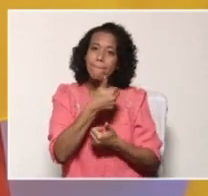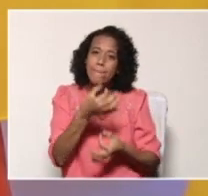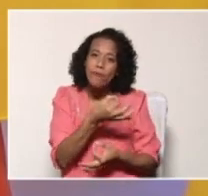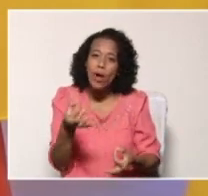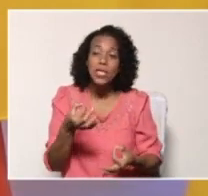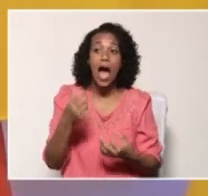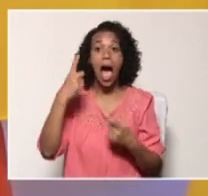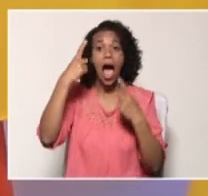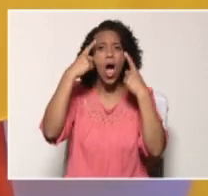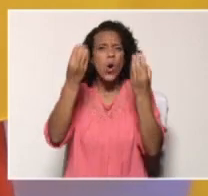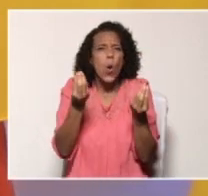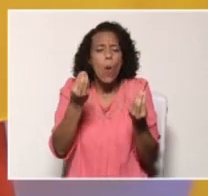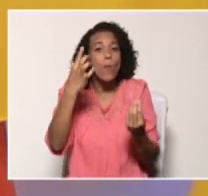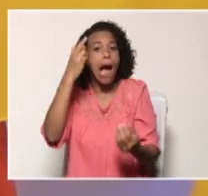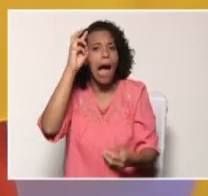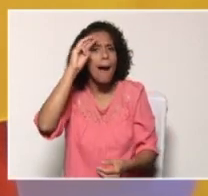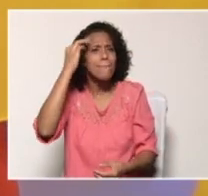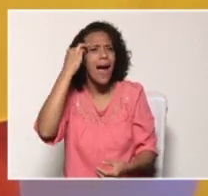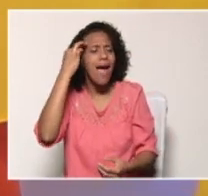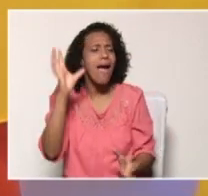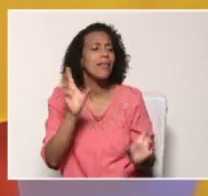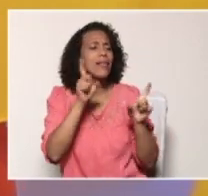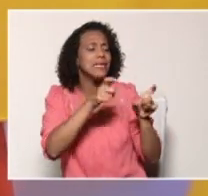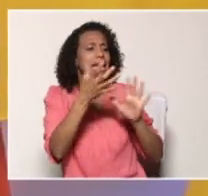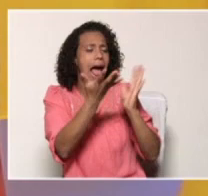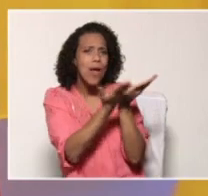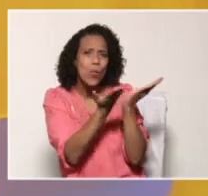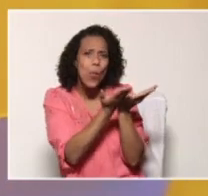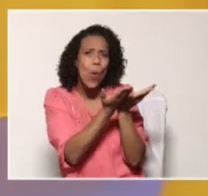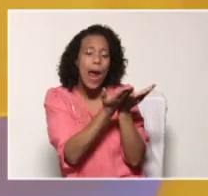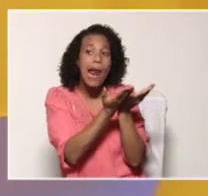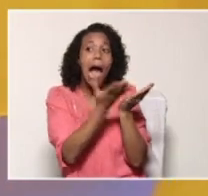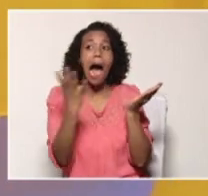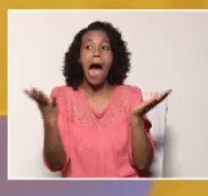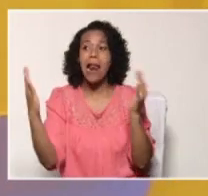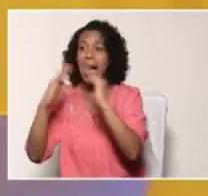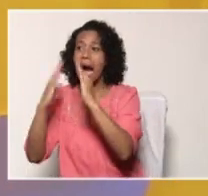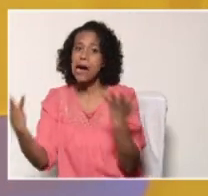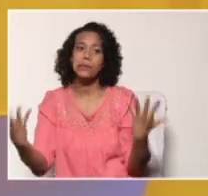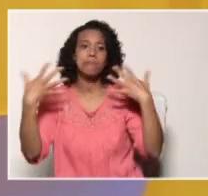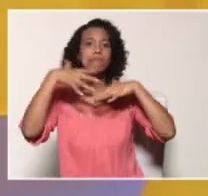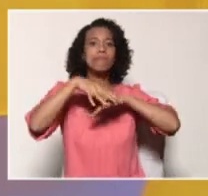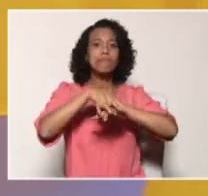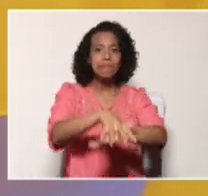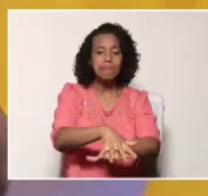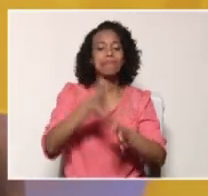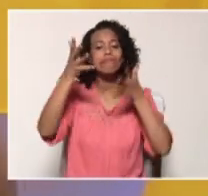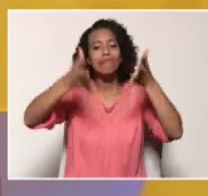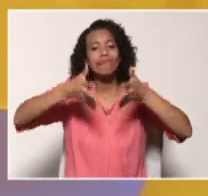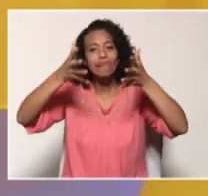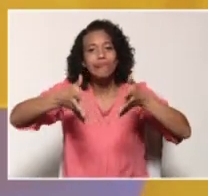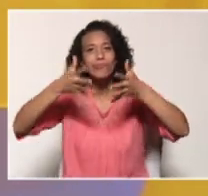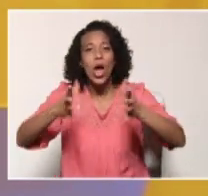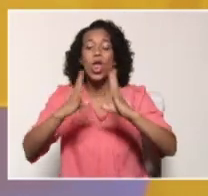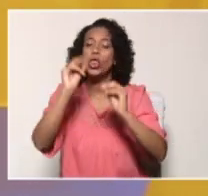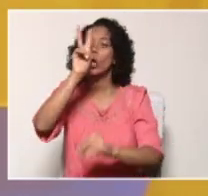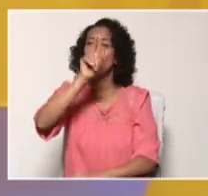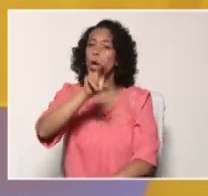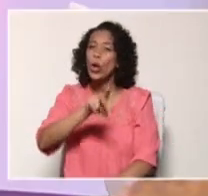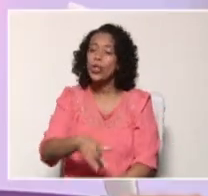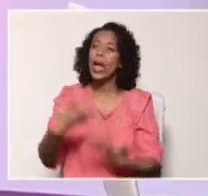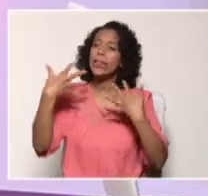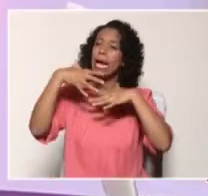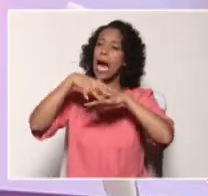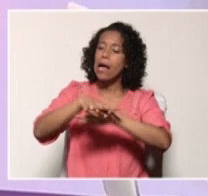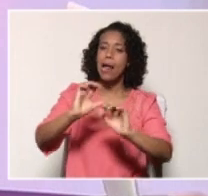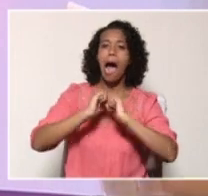¿Cómo, profesora, van a aprender a mis niños? Recuerden que trabajamos de la integración de las áreas. ¿Recuerda, Miriam, que siempre, todos los días estamos